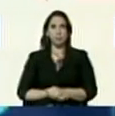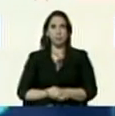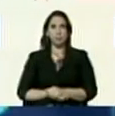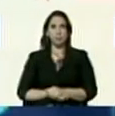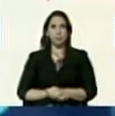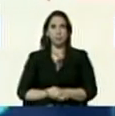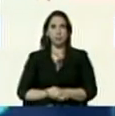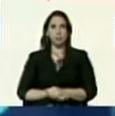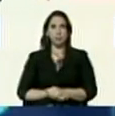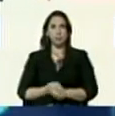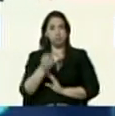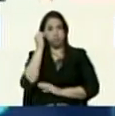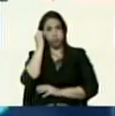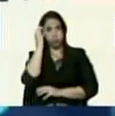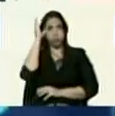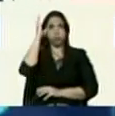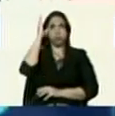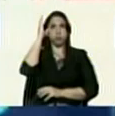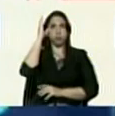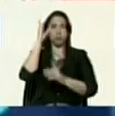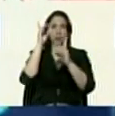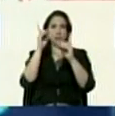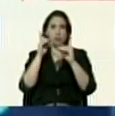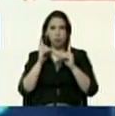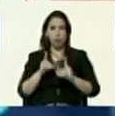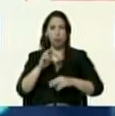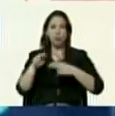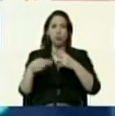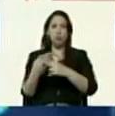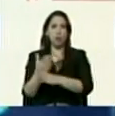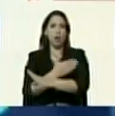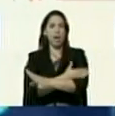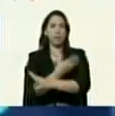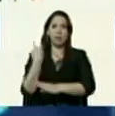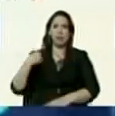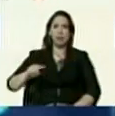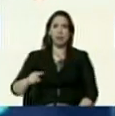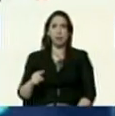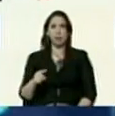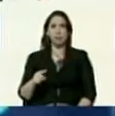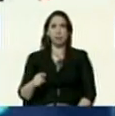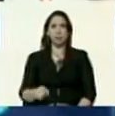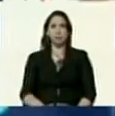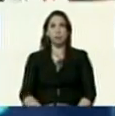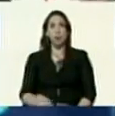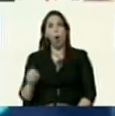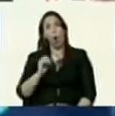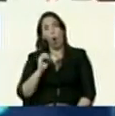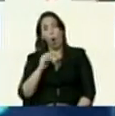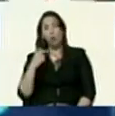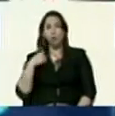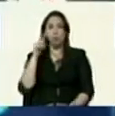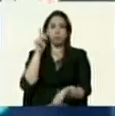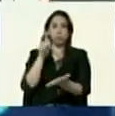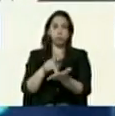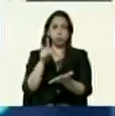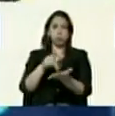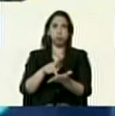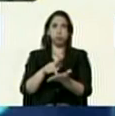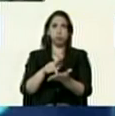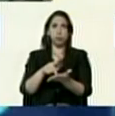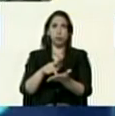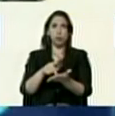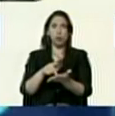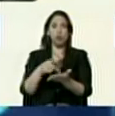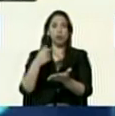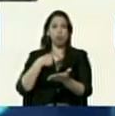de mayor capacidad de decisión que nunca antes yo he tenido o he estado. Y no es poca cosa, yo he estado